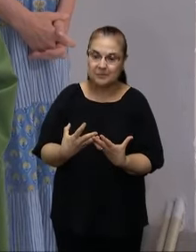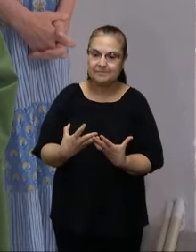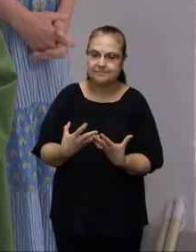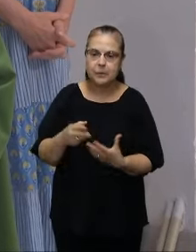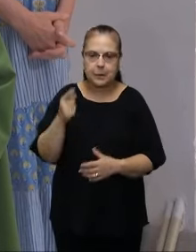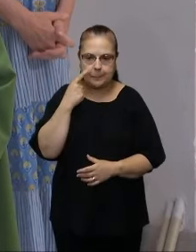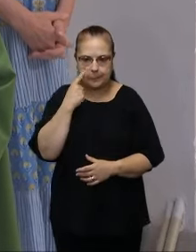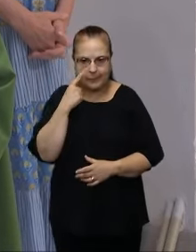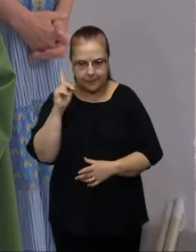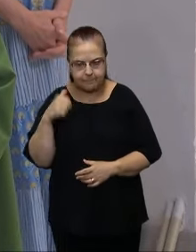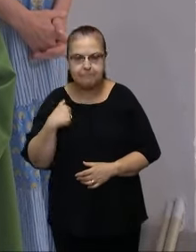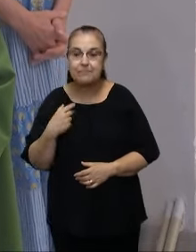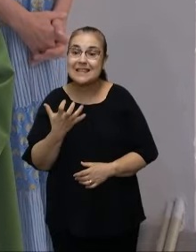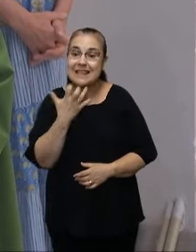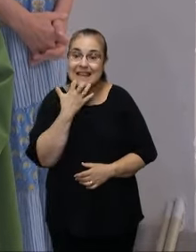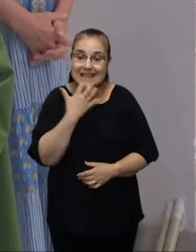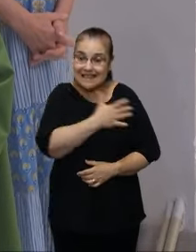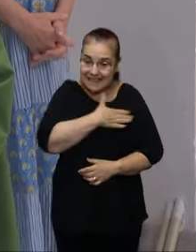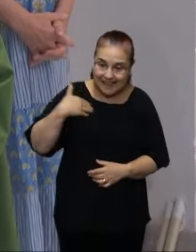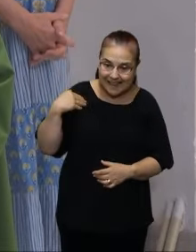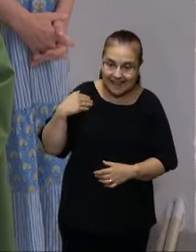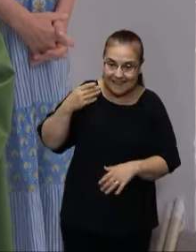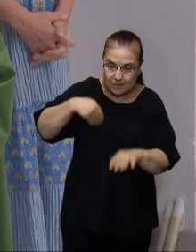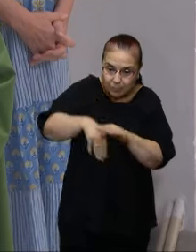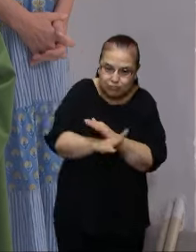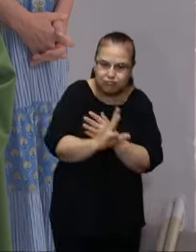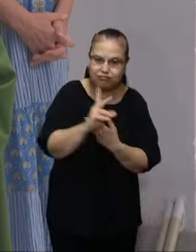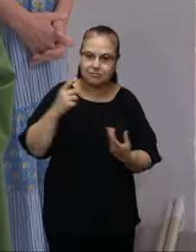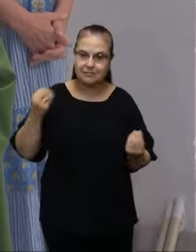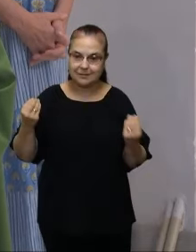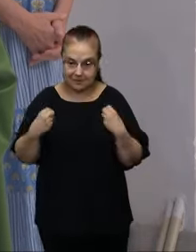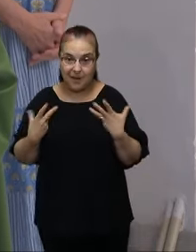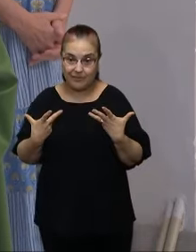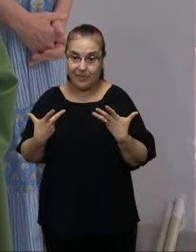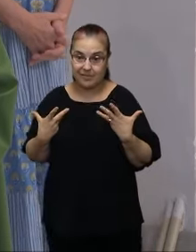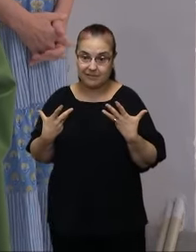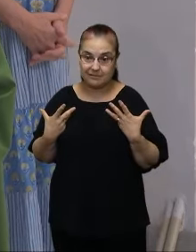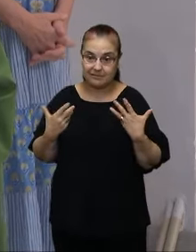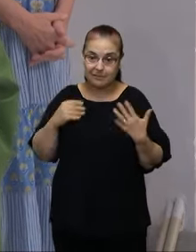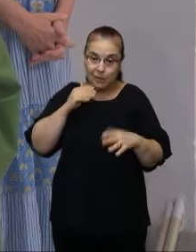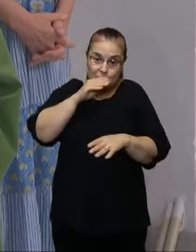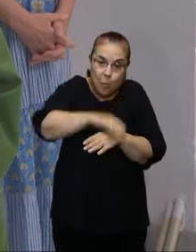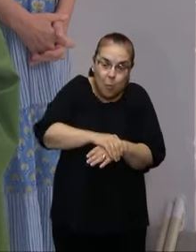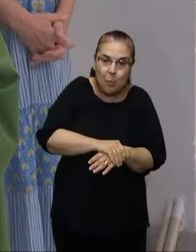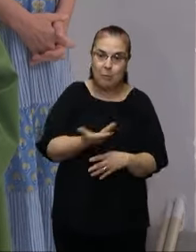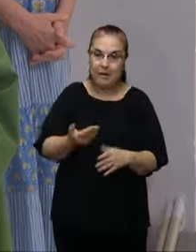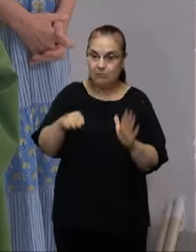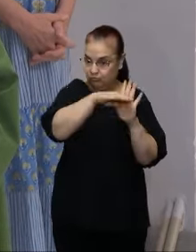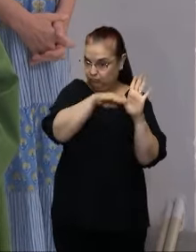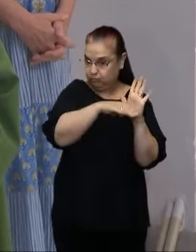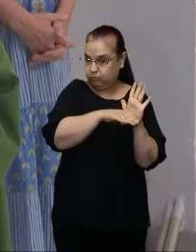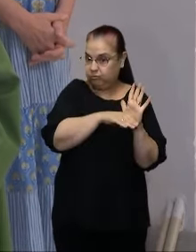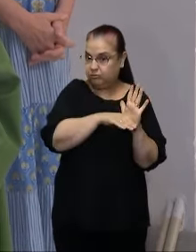Mira, si quieres entrar en la vida, guarda los mandamientos.